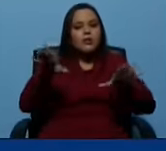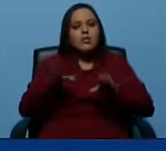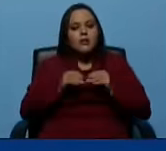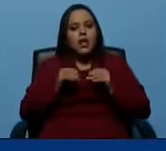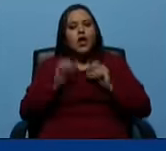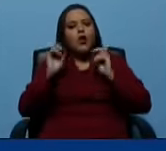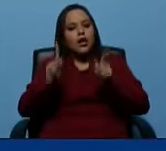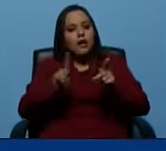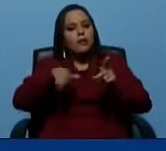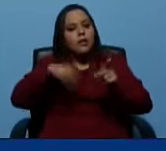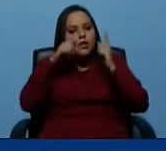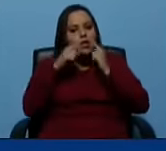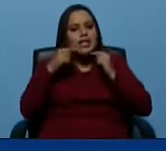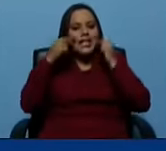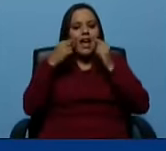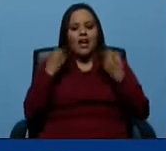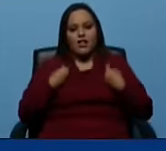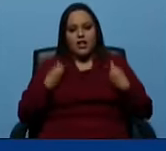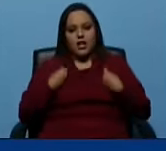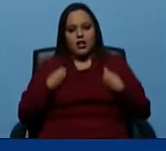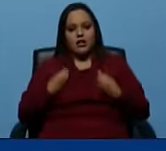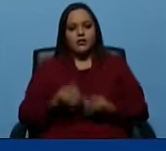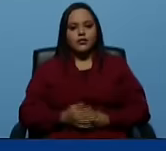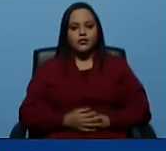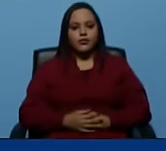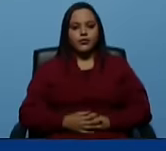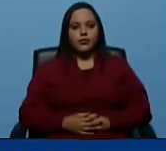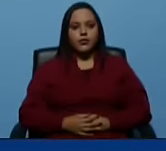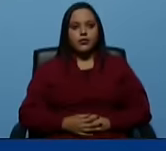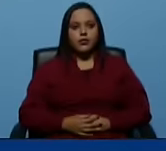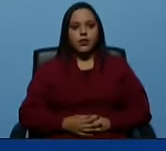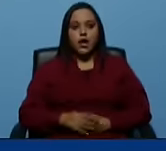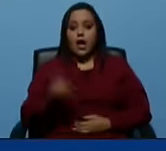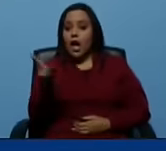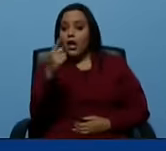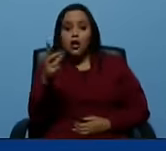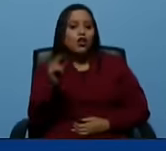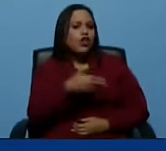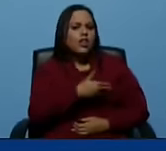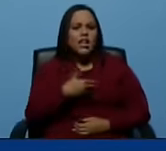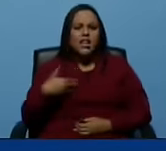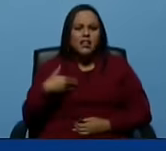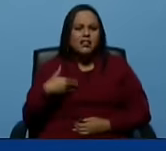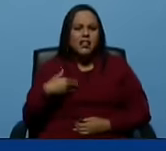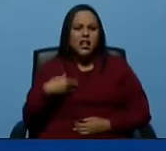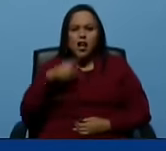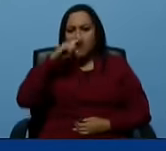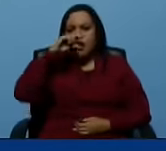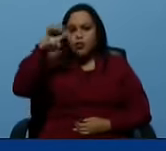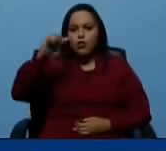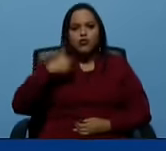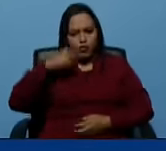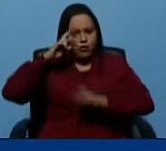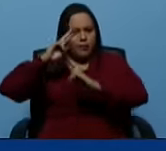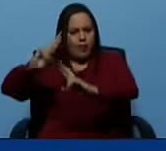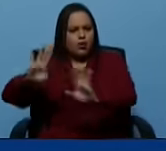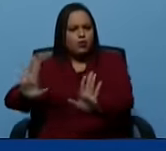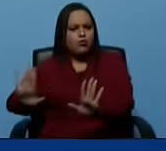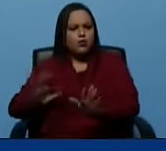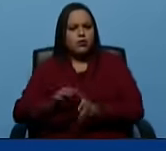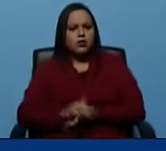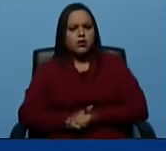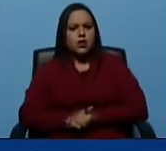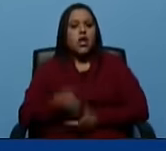podrás sonreír a la vida. Y aquellos que no quieran a Maduro, lo respeto,